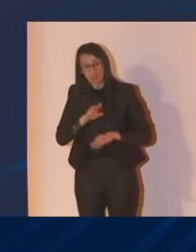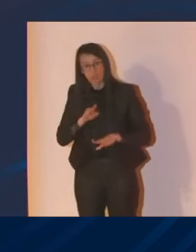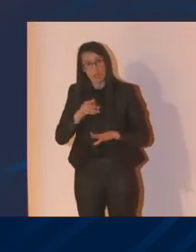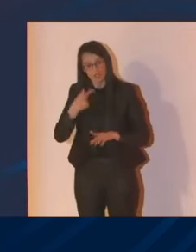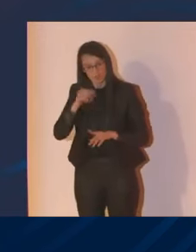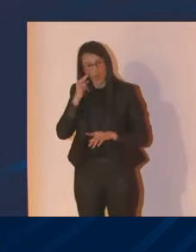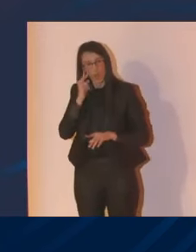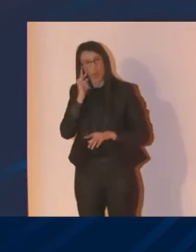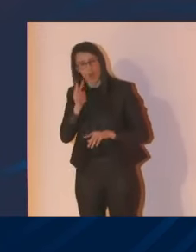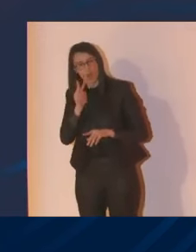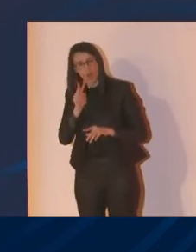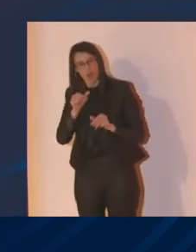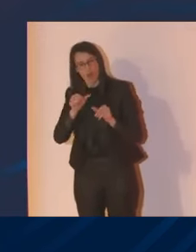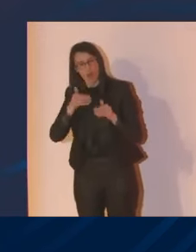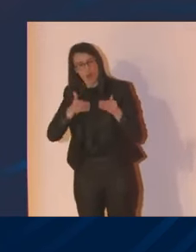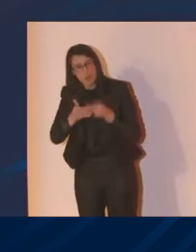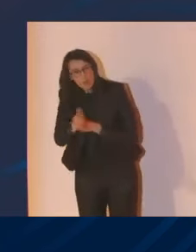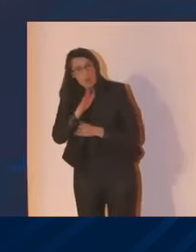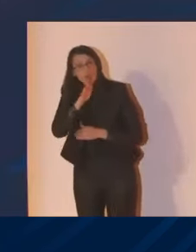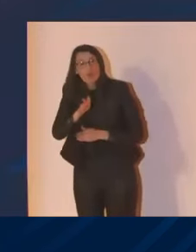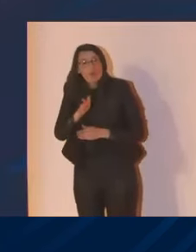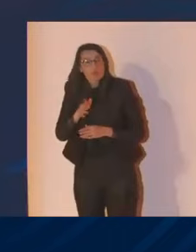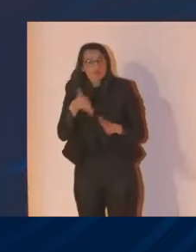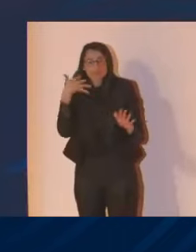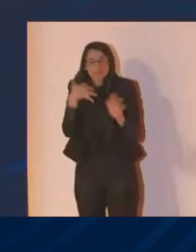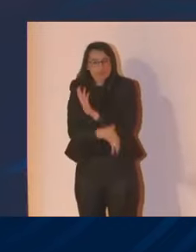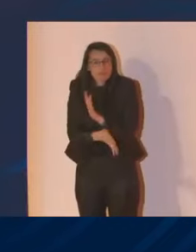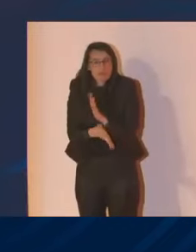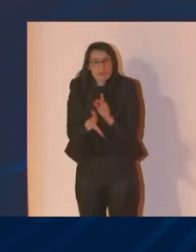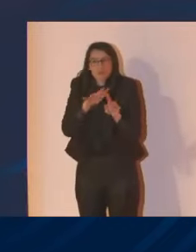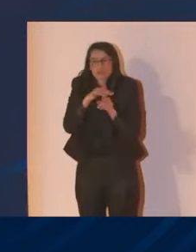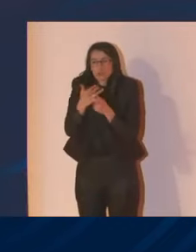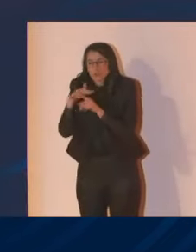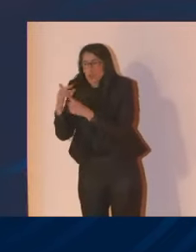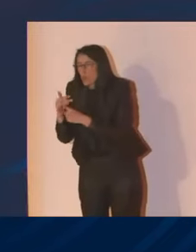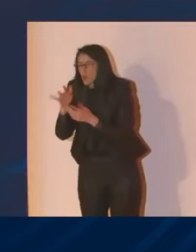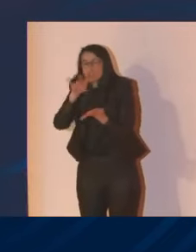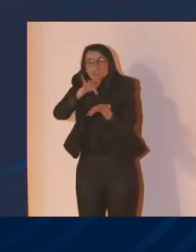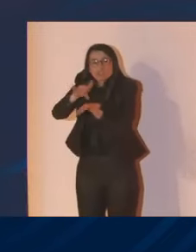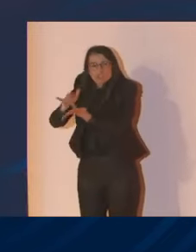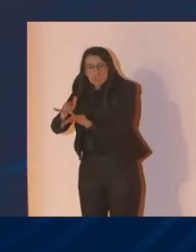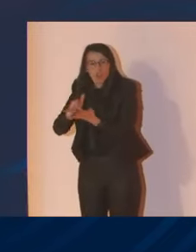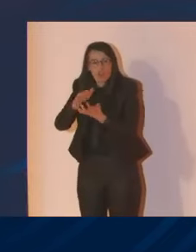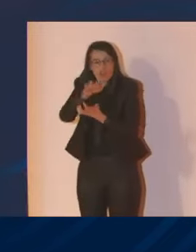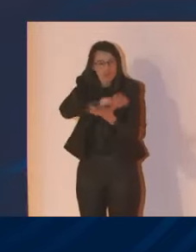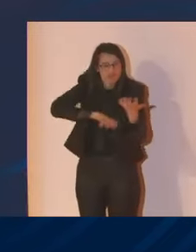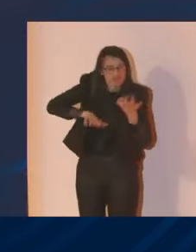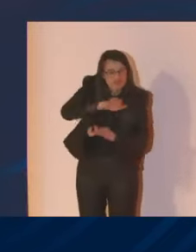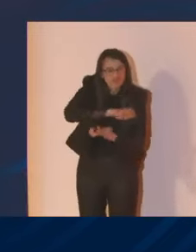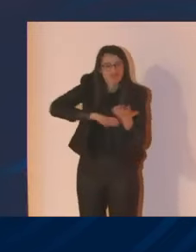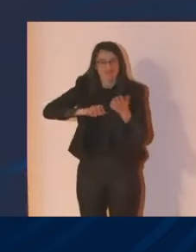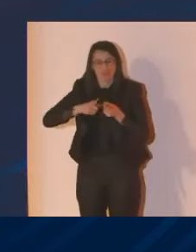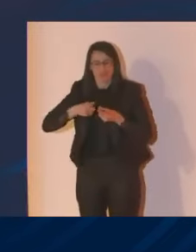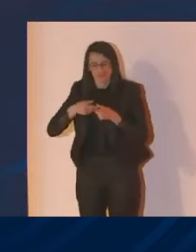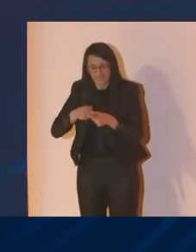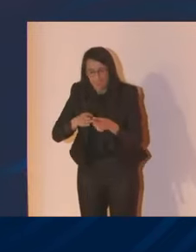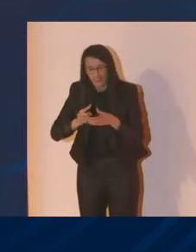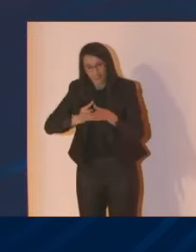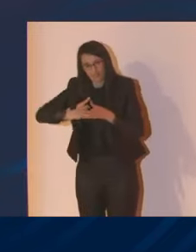porque siempre, pase lo que pase, catástrofes, guerras,